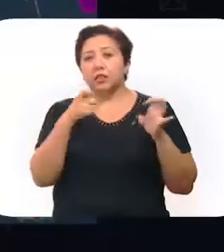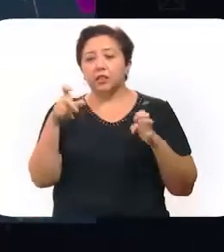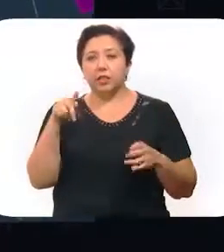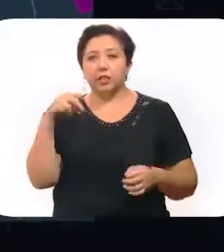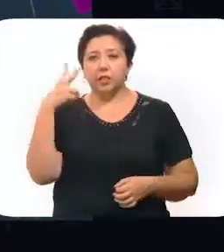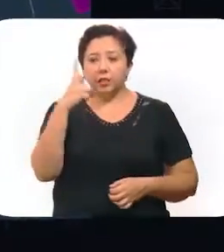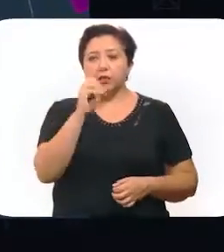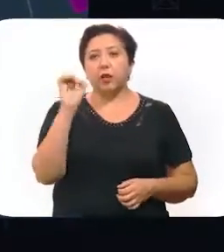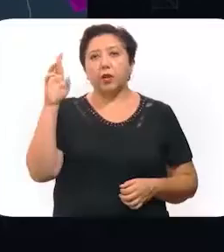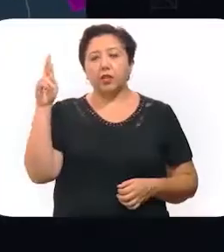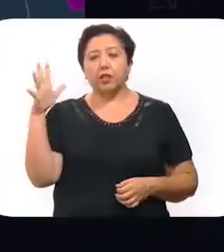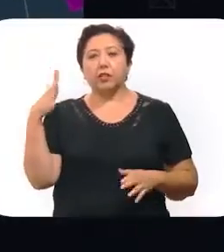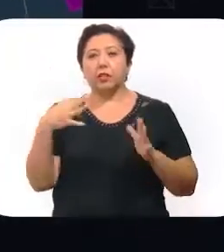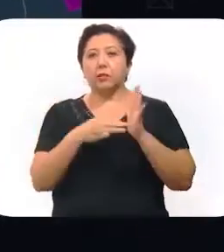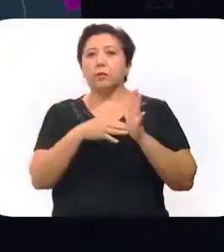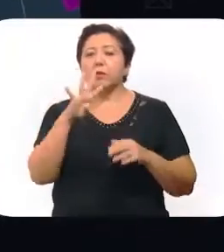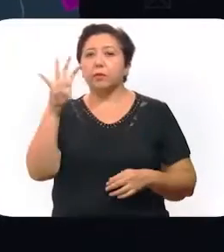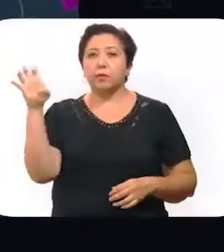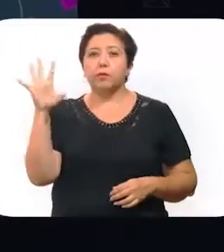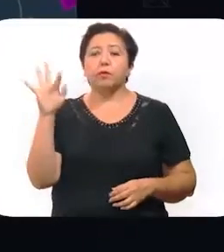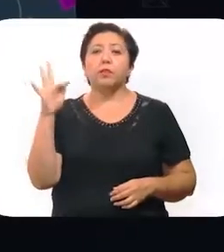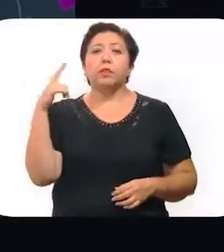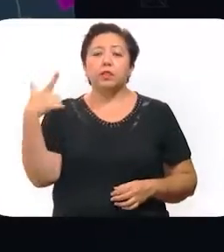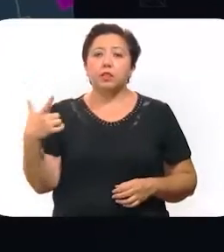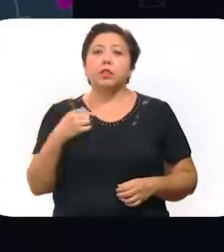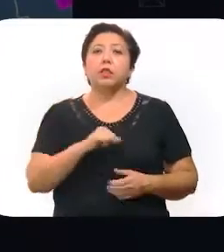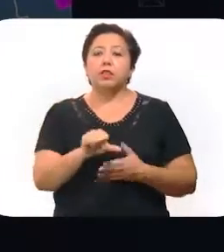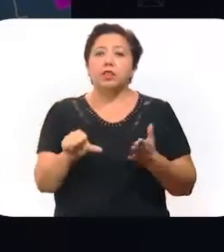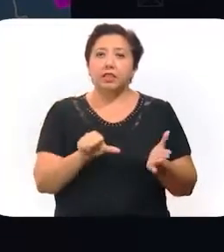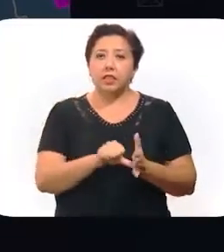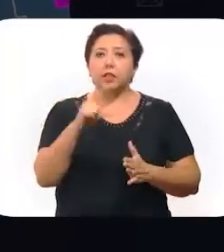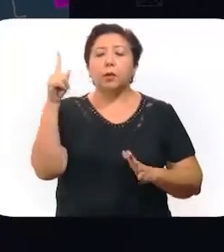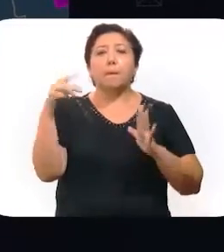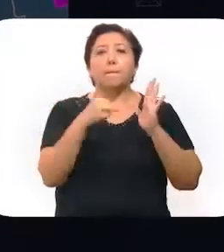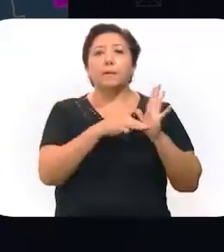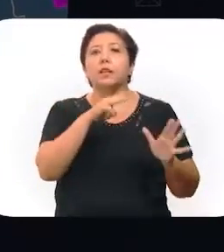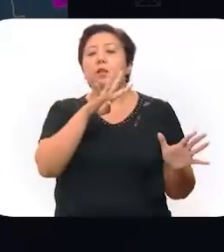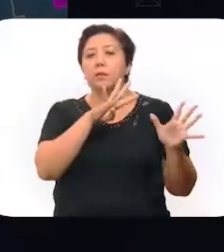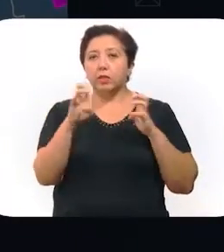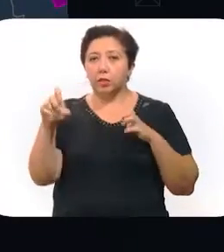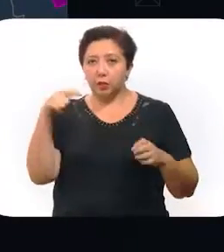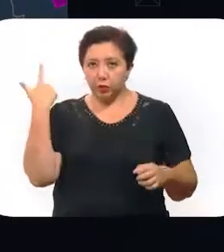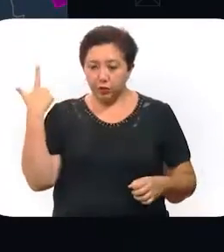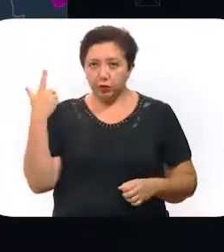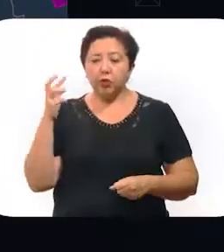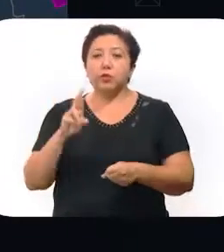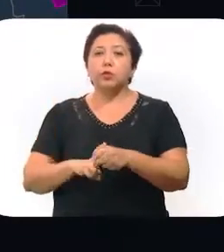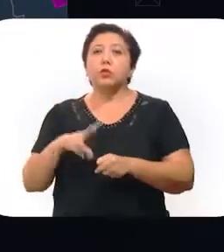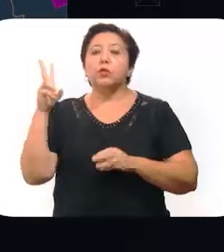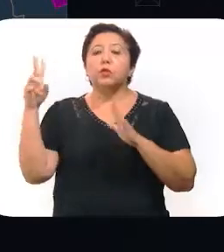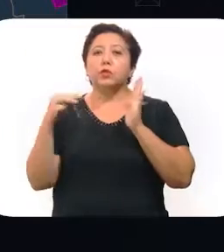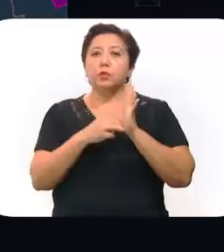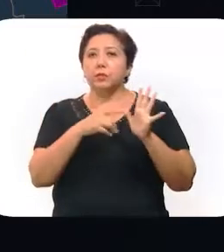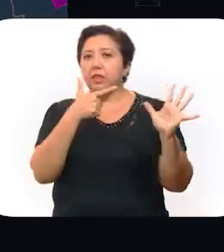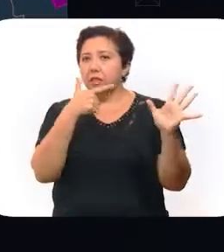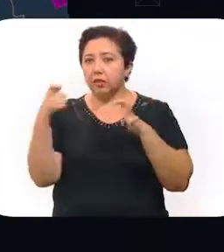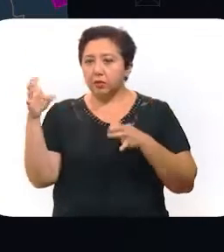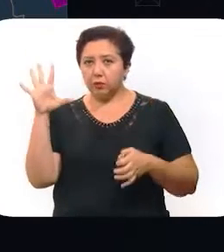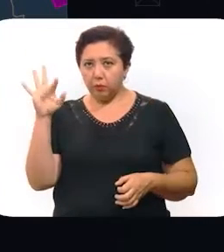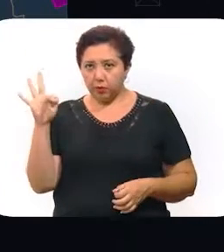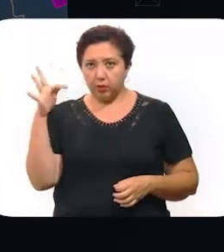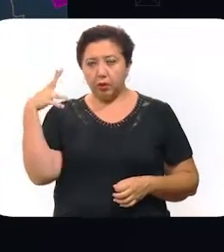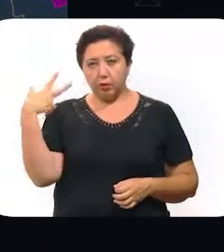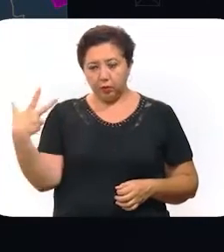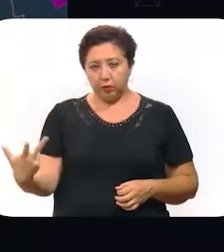la zona oriente 5.447, en la zona centro 1.912, en la zona sur